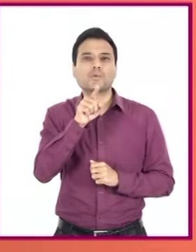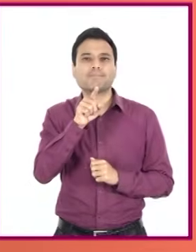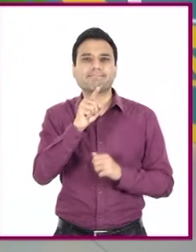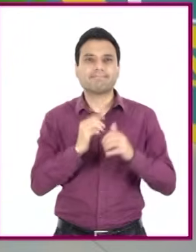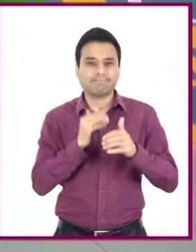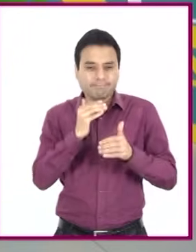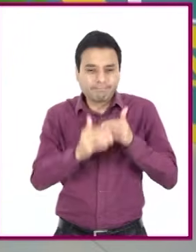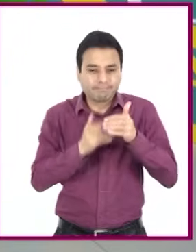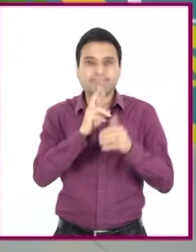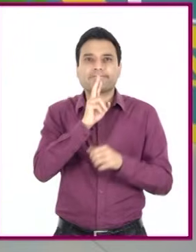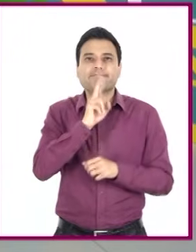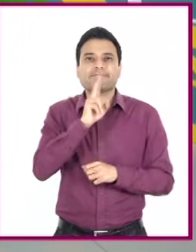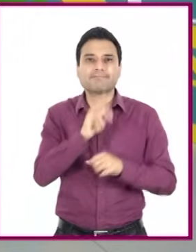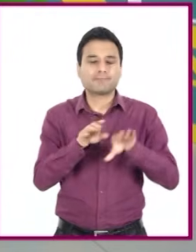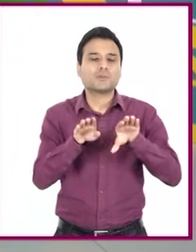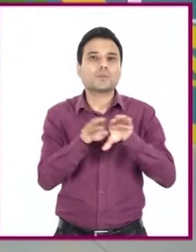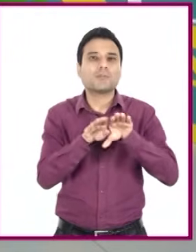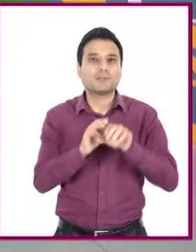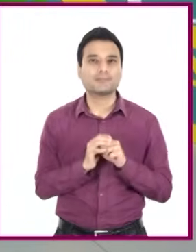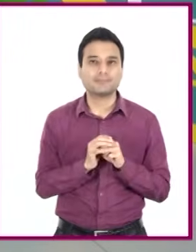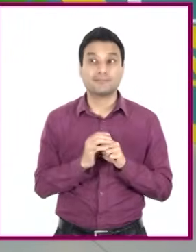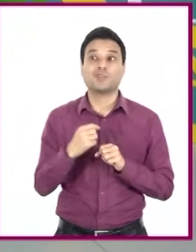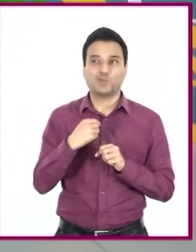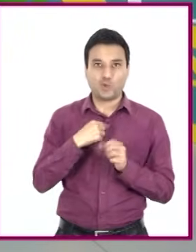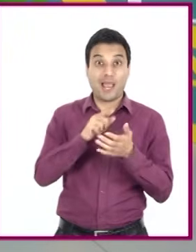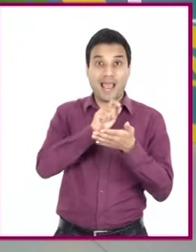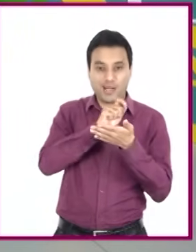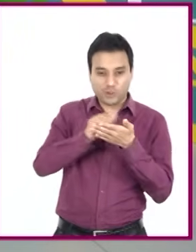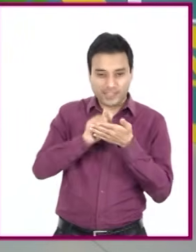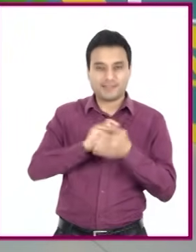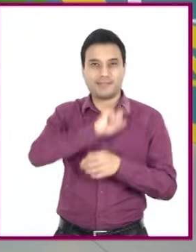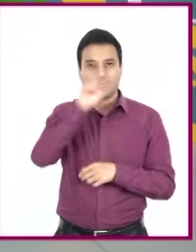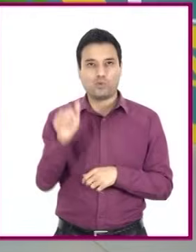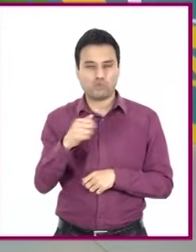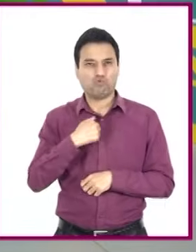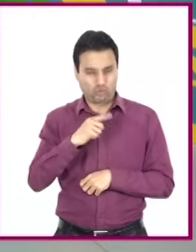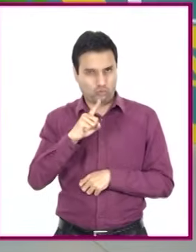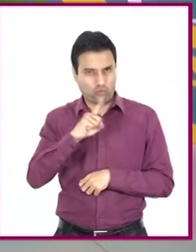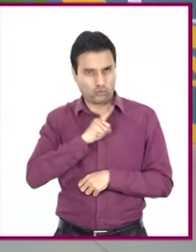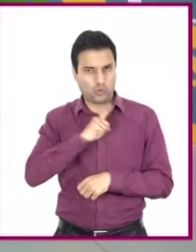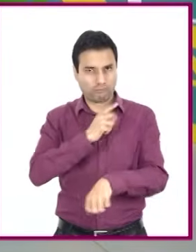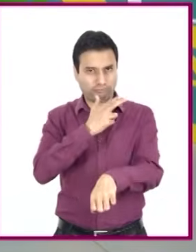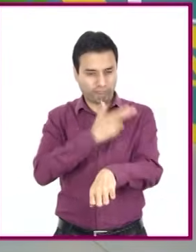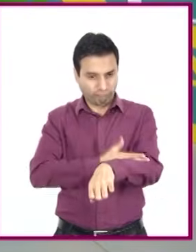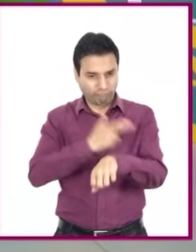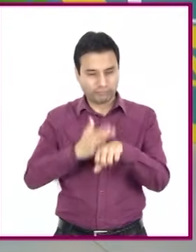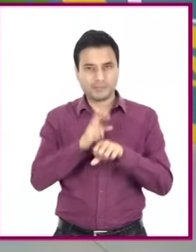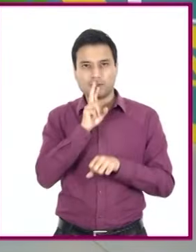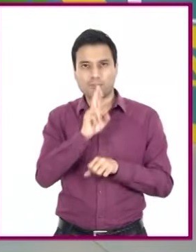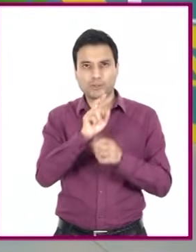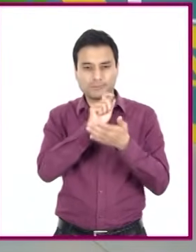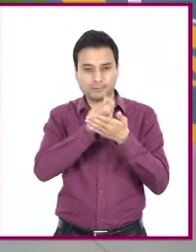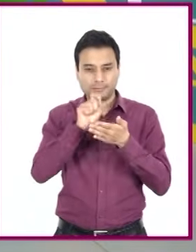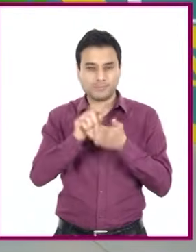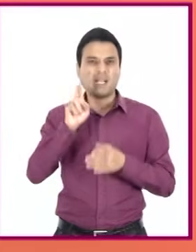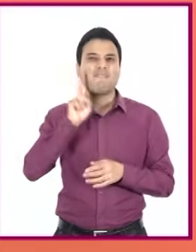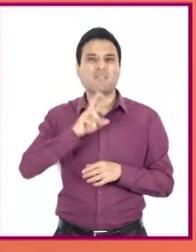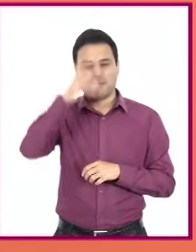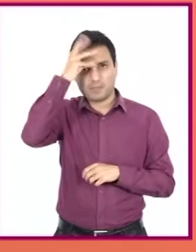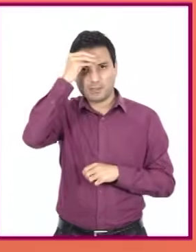progreso? Las voy a anotar y a responder con mucha honestidad para ver cómo fue mi aprendizaje y poder